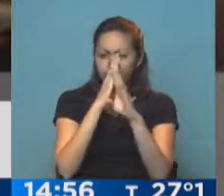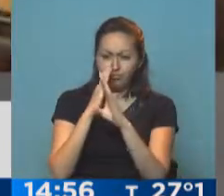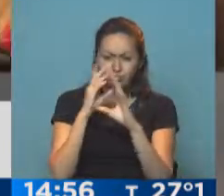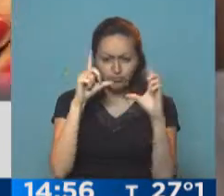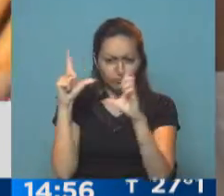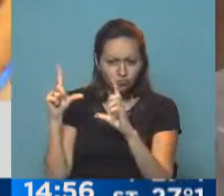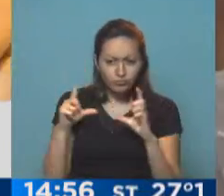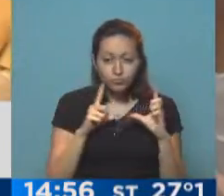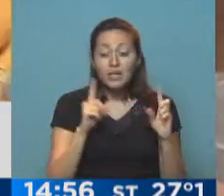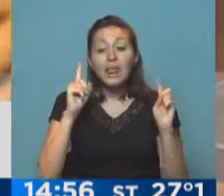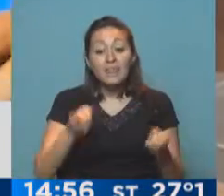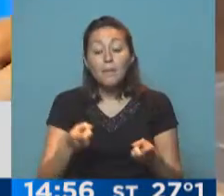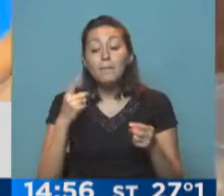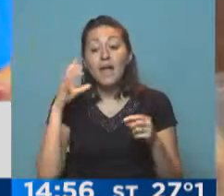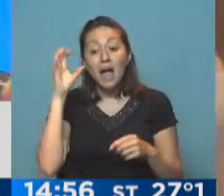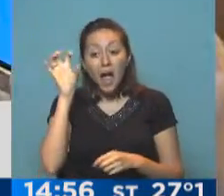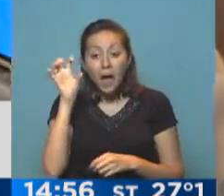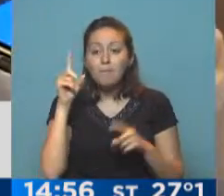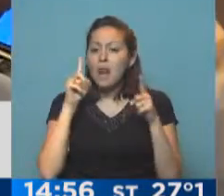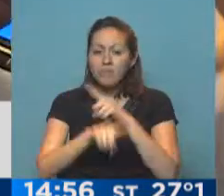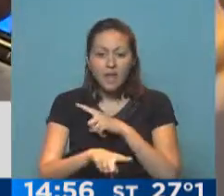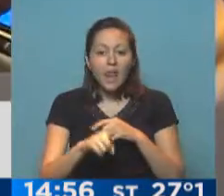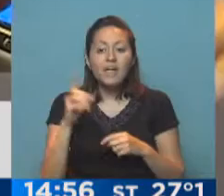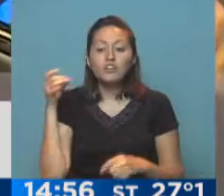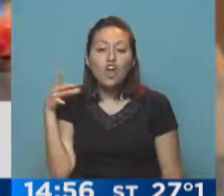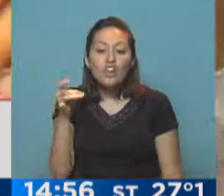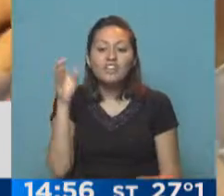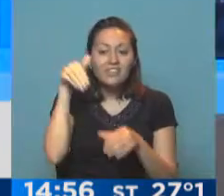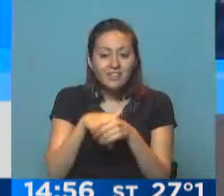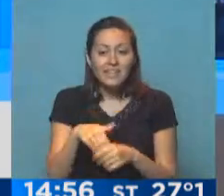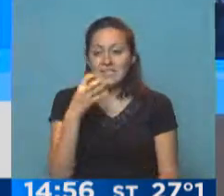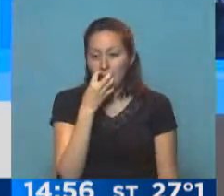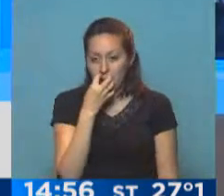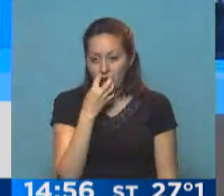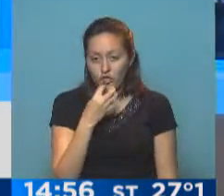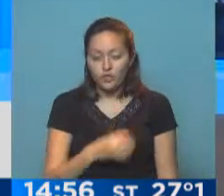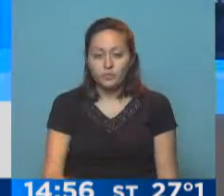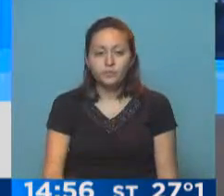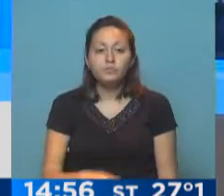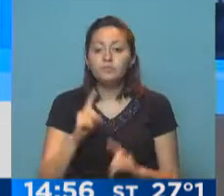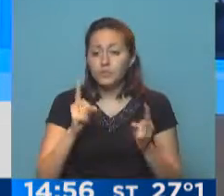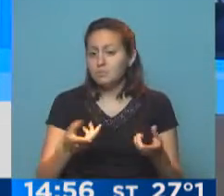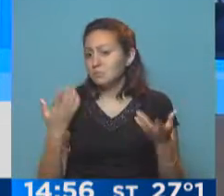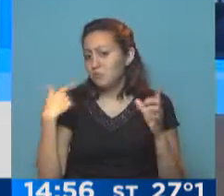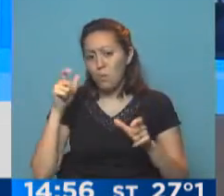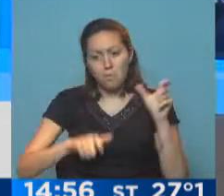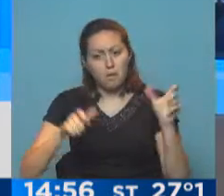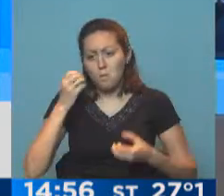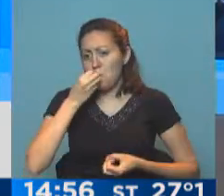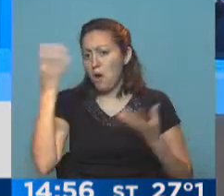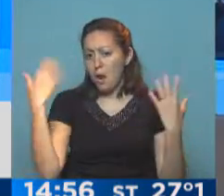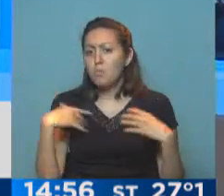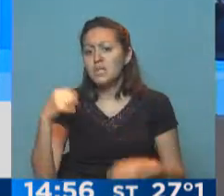le agregamos las cámaras en vivo ya a la línea Sarmiento, que por otra parte también va a poder acceder cualquier ciudadano, desde